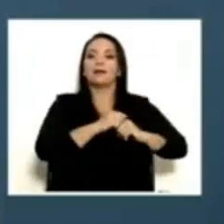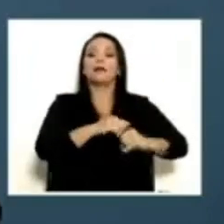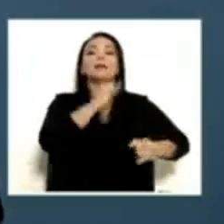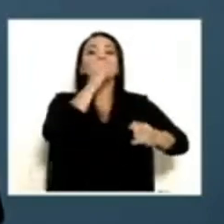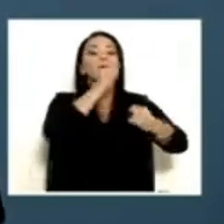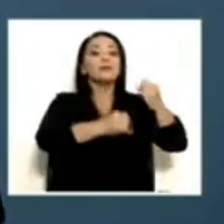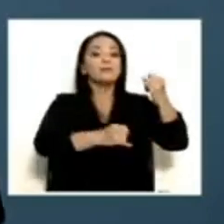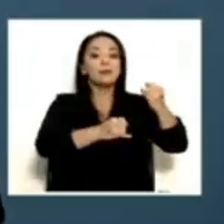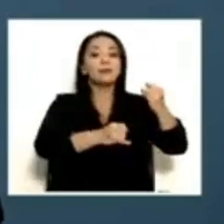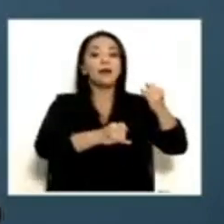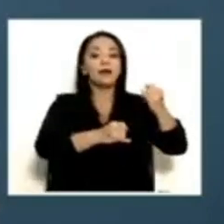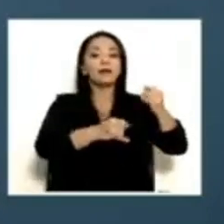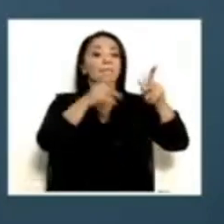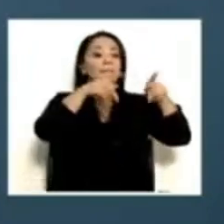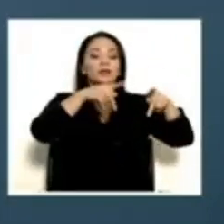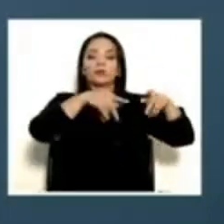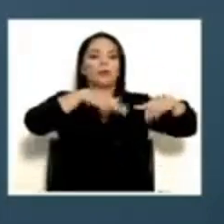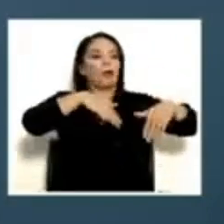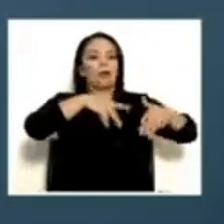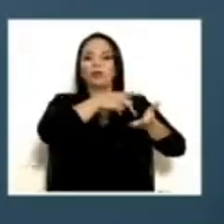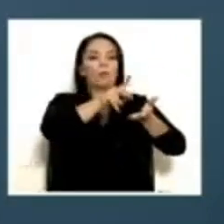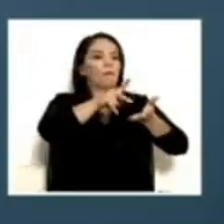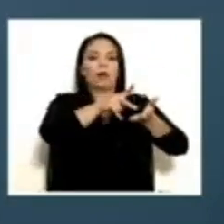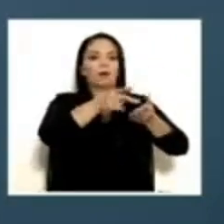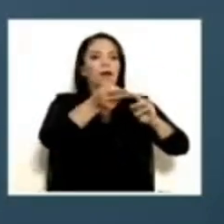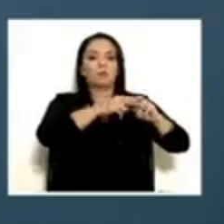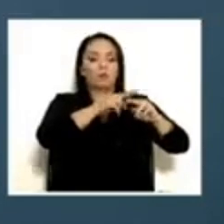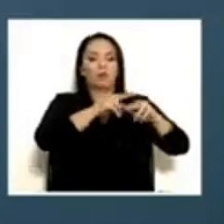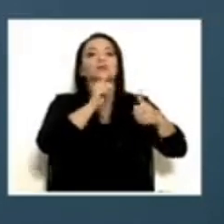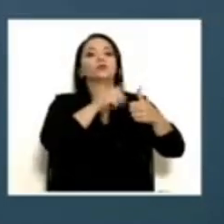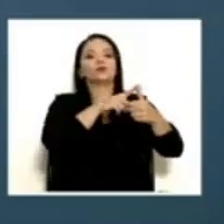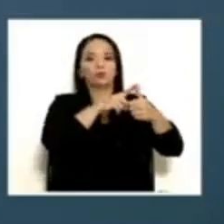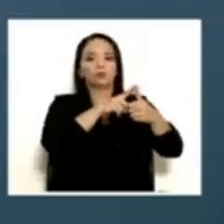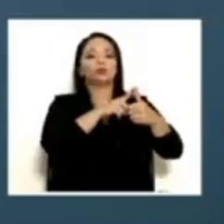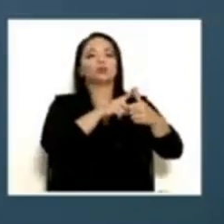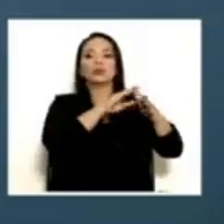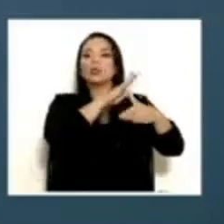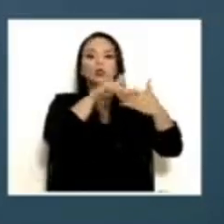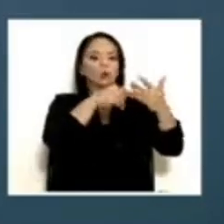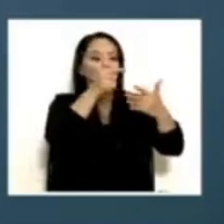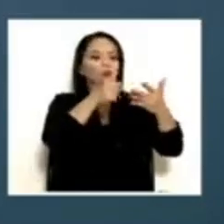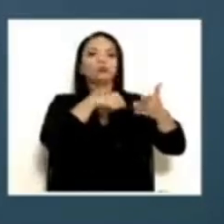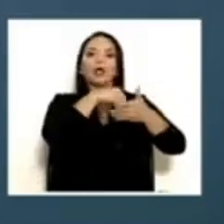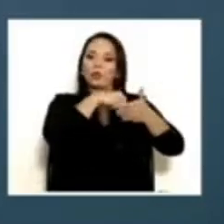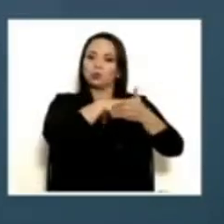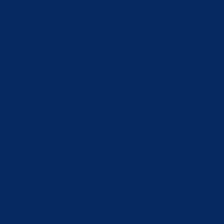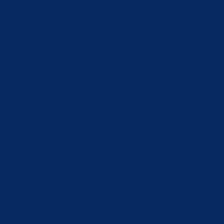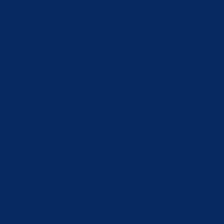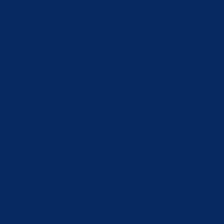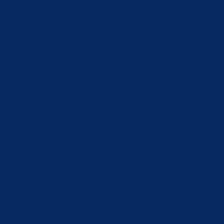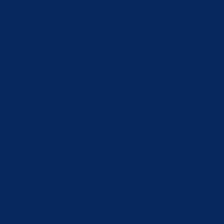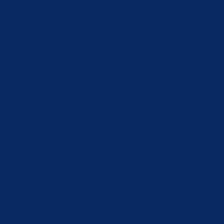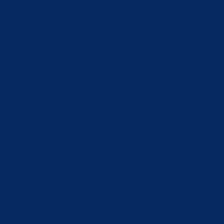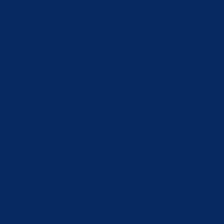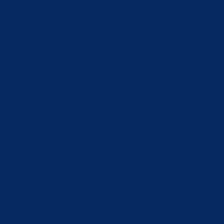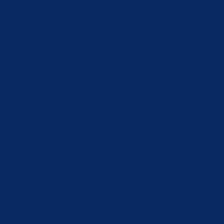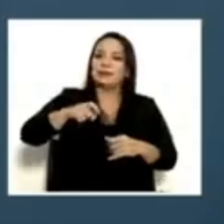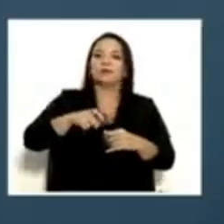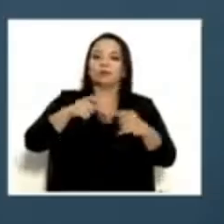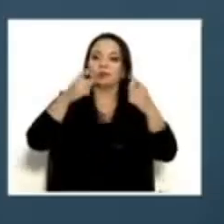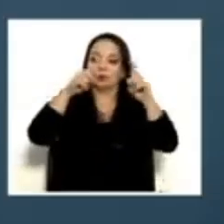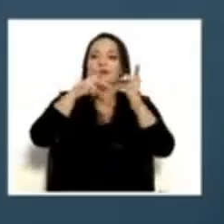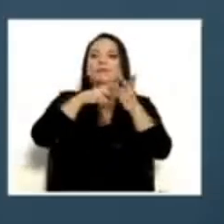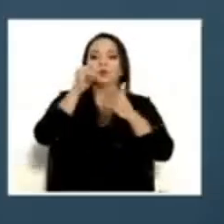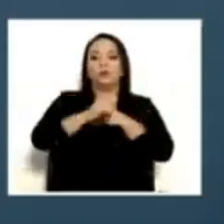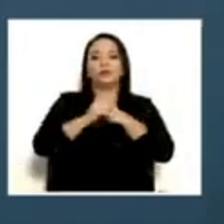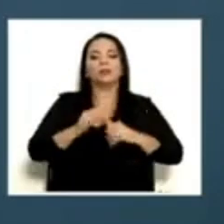fraude y la evasión fiscal que el señor presidente ha planteado desde el inicio del gobierno.